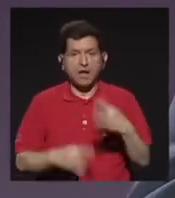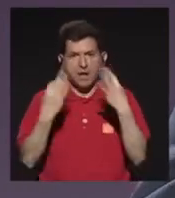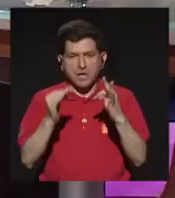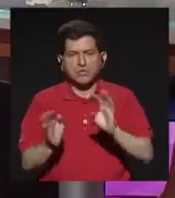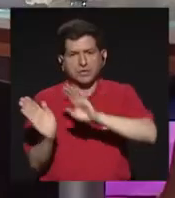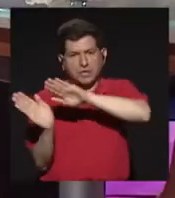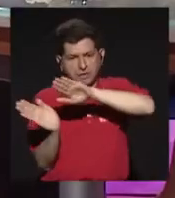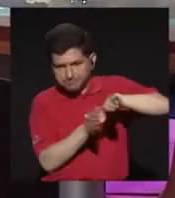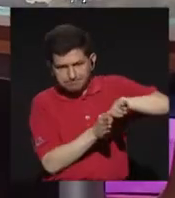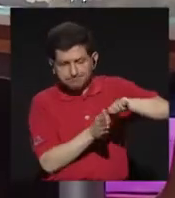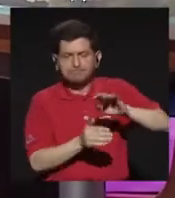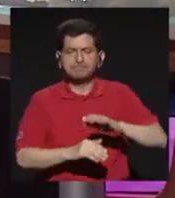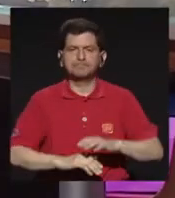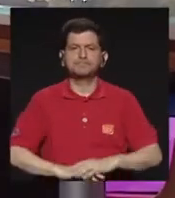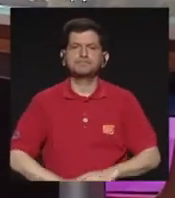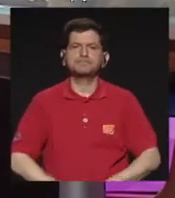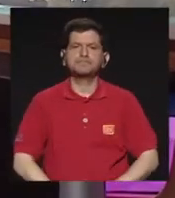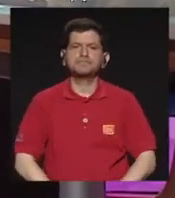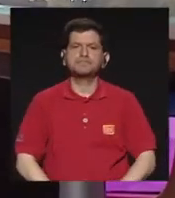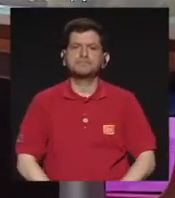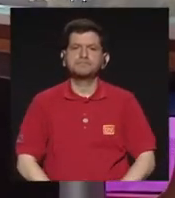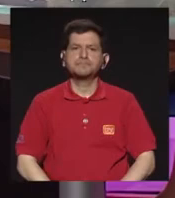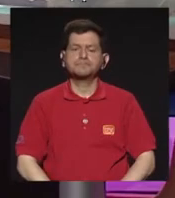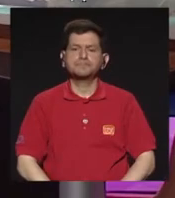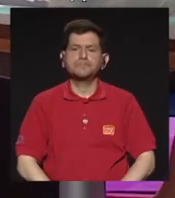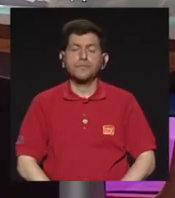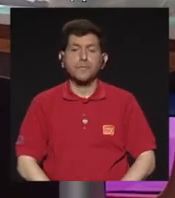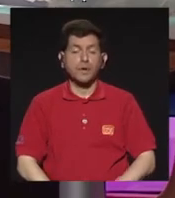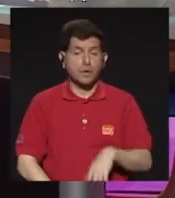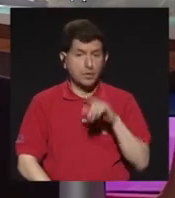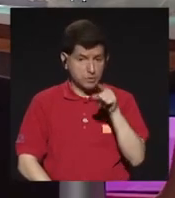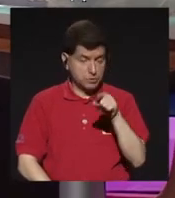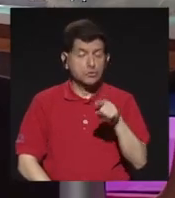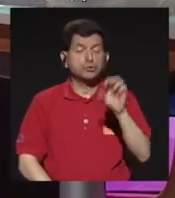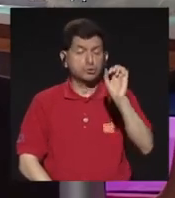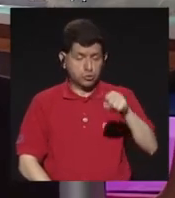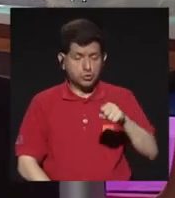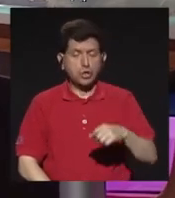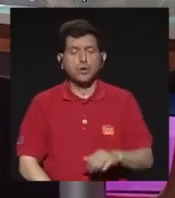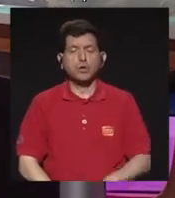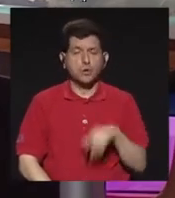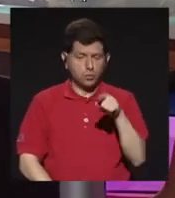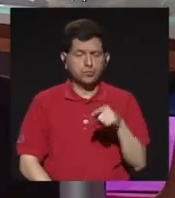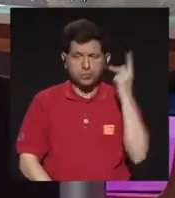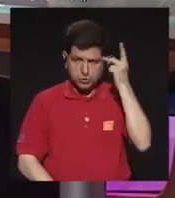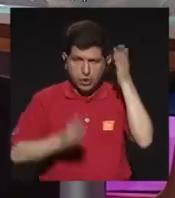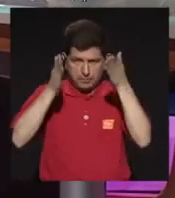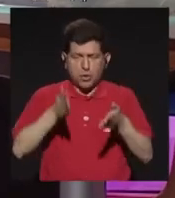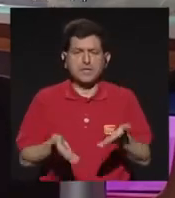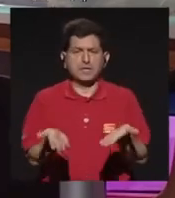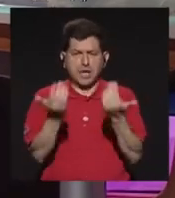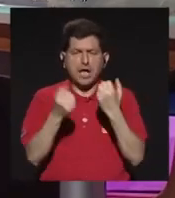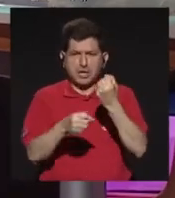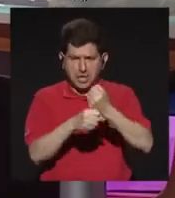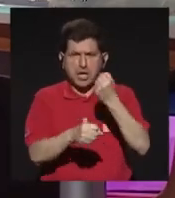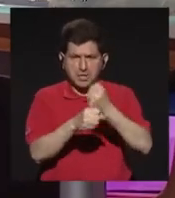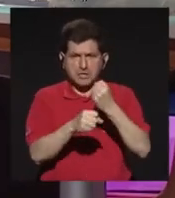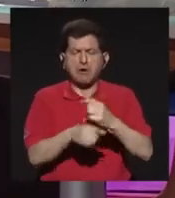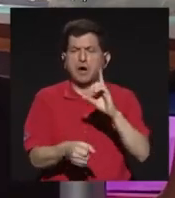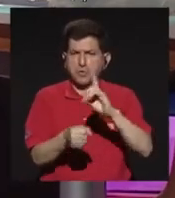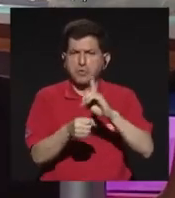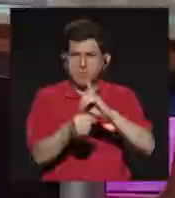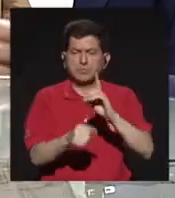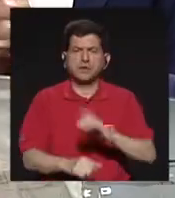¿verdad? Entonces, y sí, si somos políticas, y sí, yo quiero un trabajo, me gustaría el trabajo de